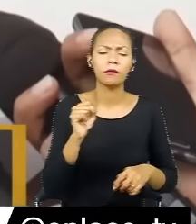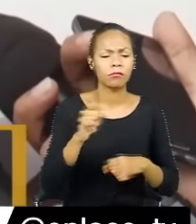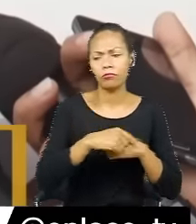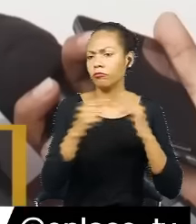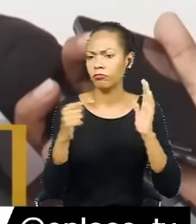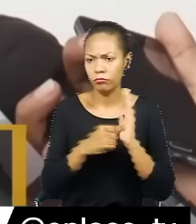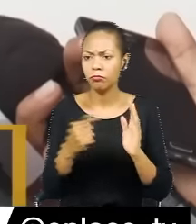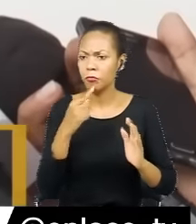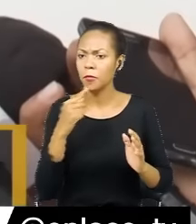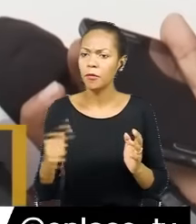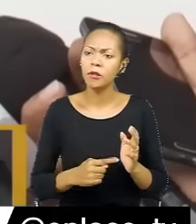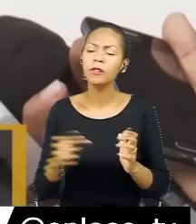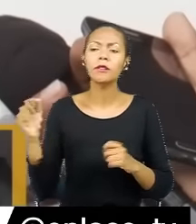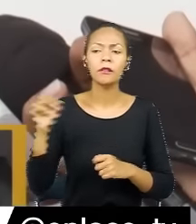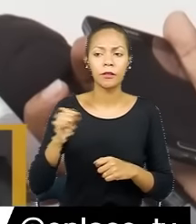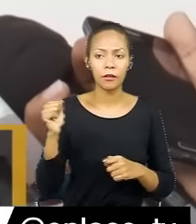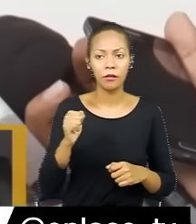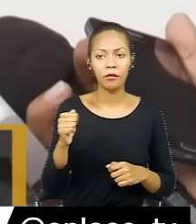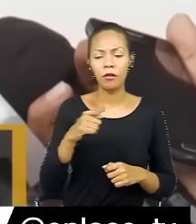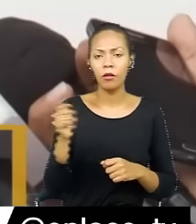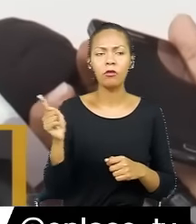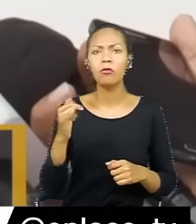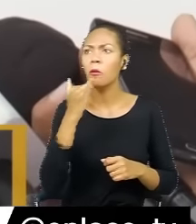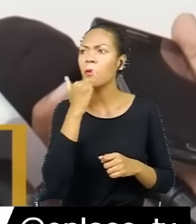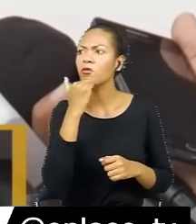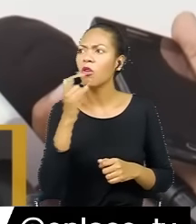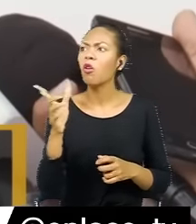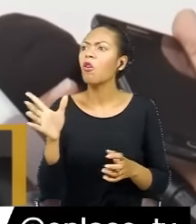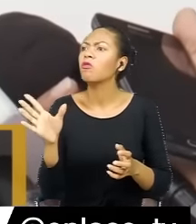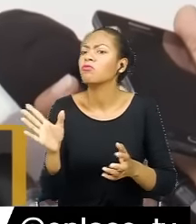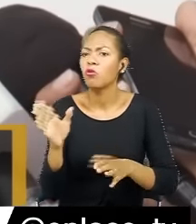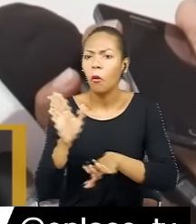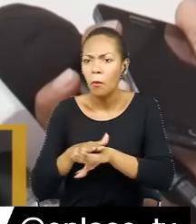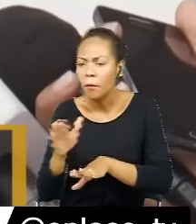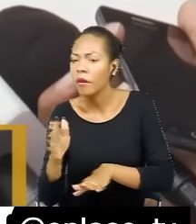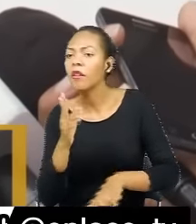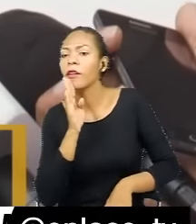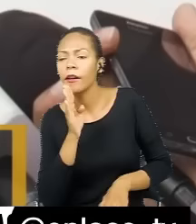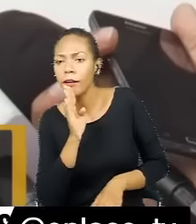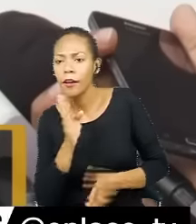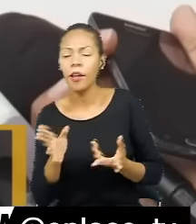para establecer cuáles fueron los móviles y las trayectorias